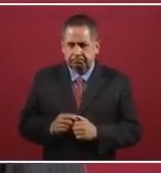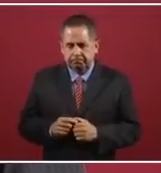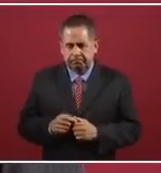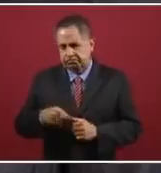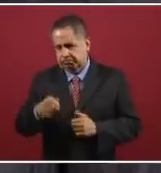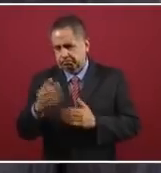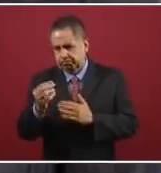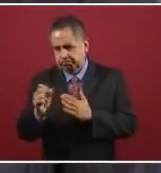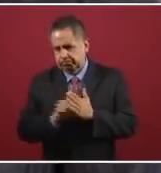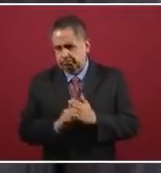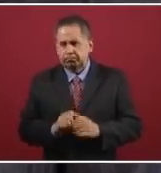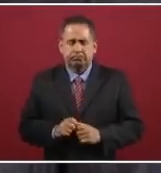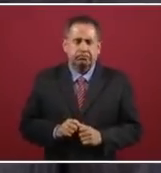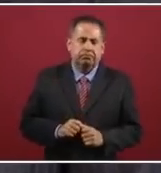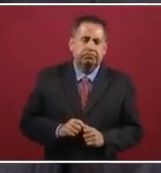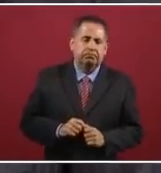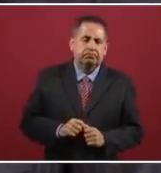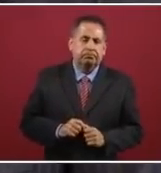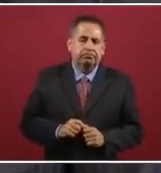9 meses